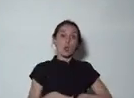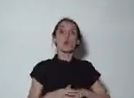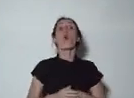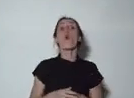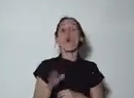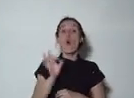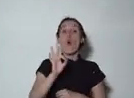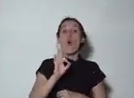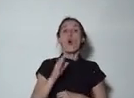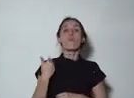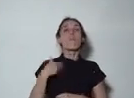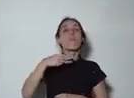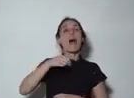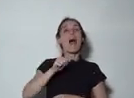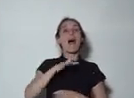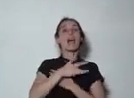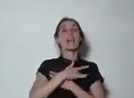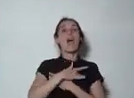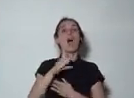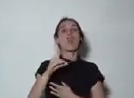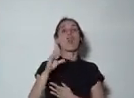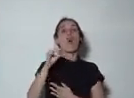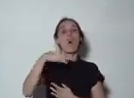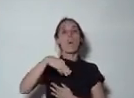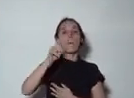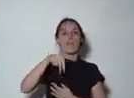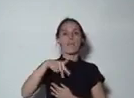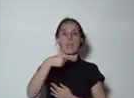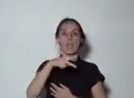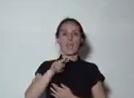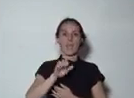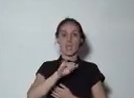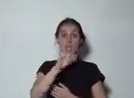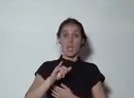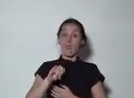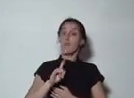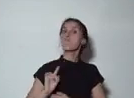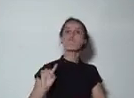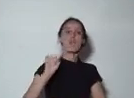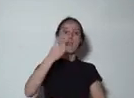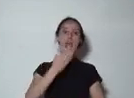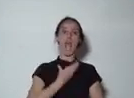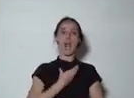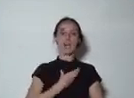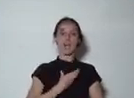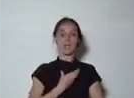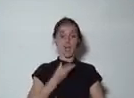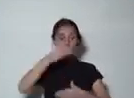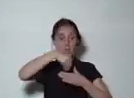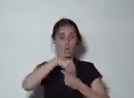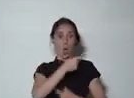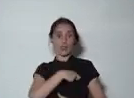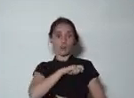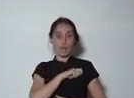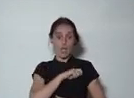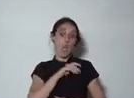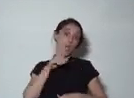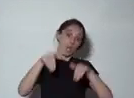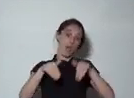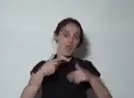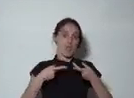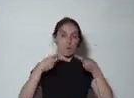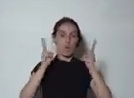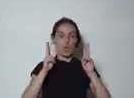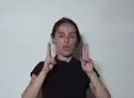Domínguez la primera mujer alcaldesa de la España democrática que hace muy poquito pudimos tuve el honor de poder estar en la